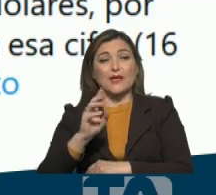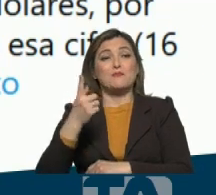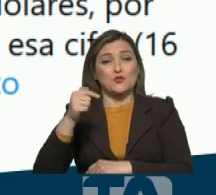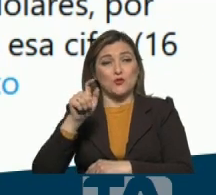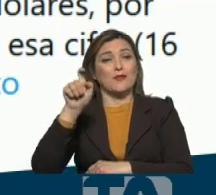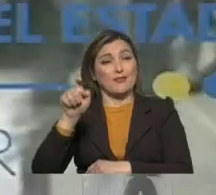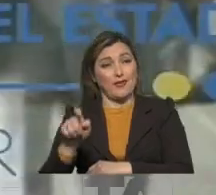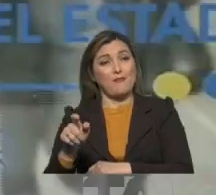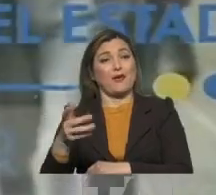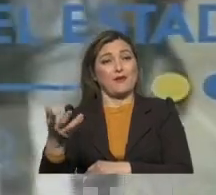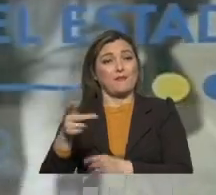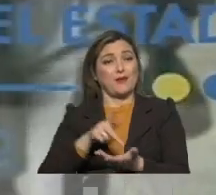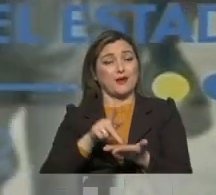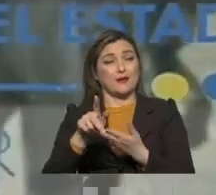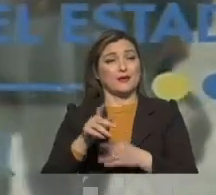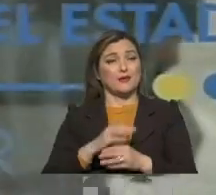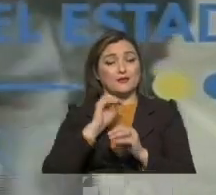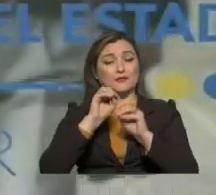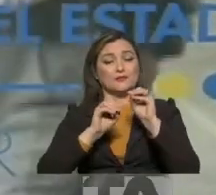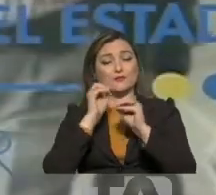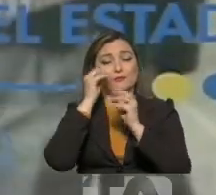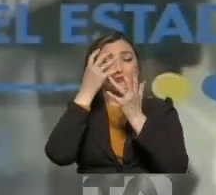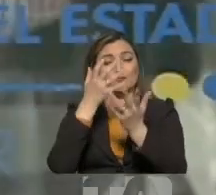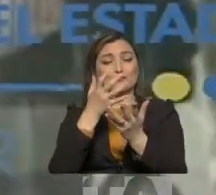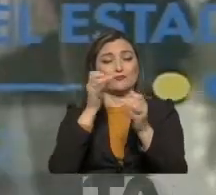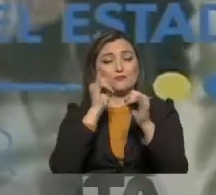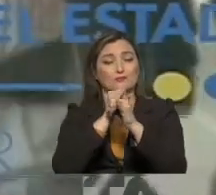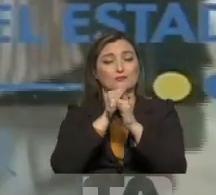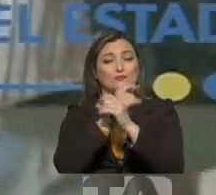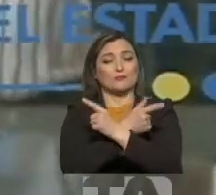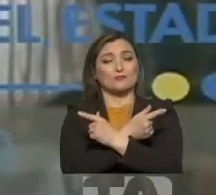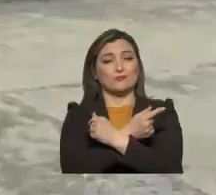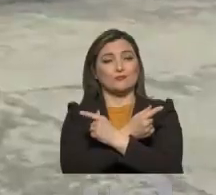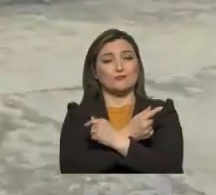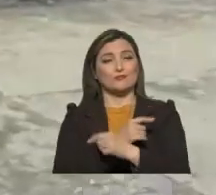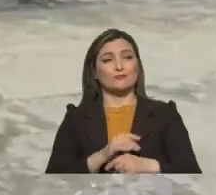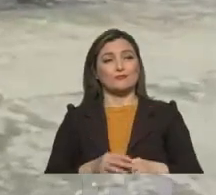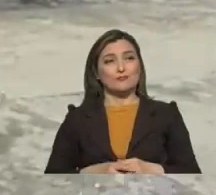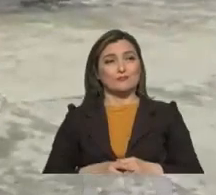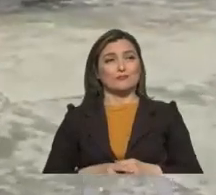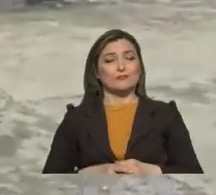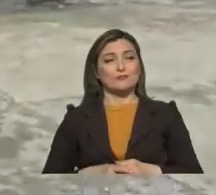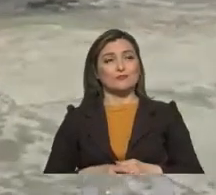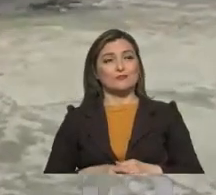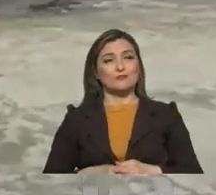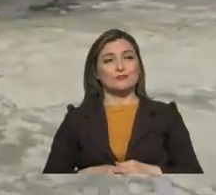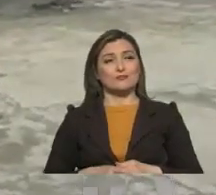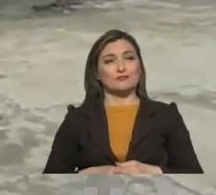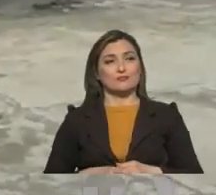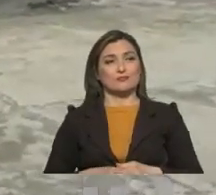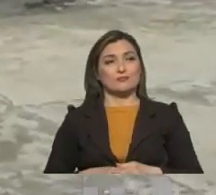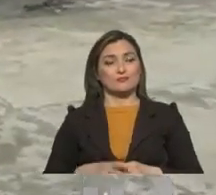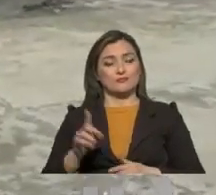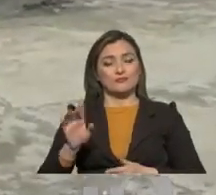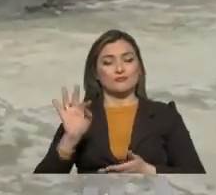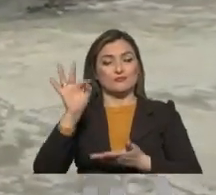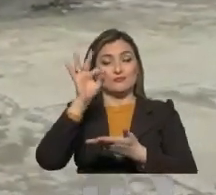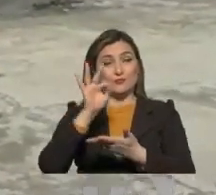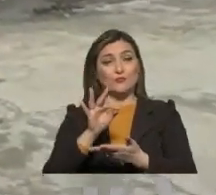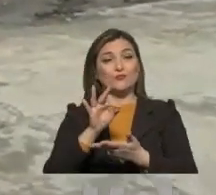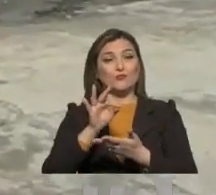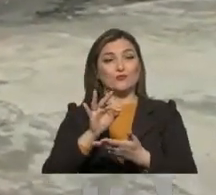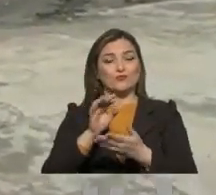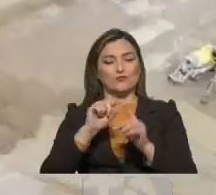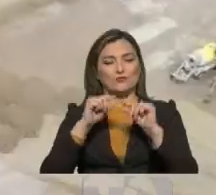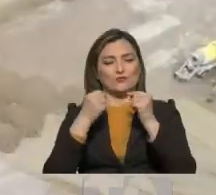de dólares así lo informó la institución a través de su cuenta de twitter fernando imbaquingo representante de las fuerzas vivas del cantón